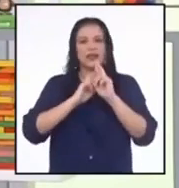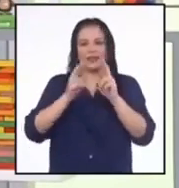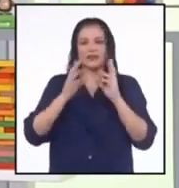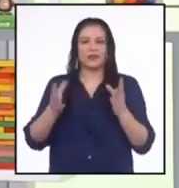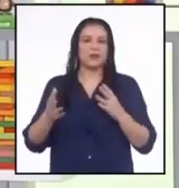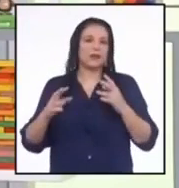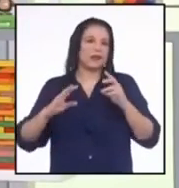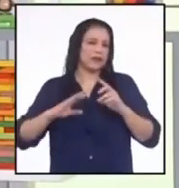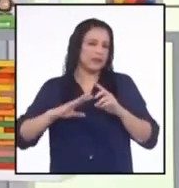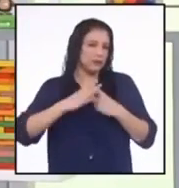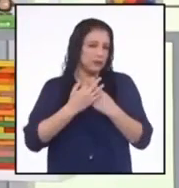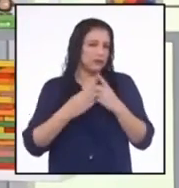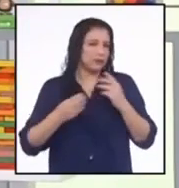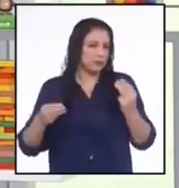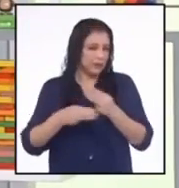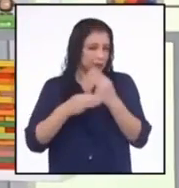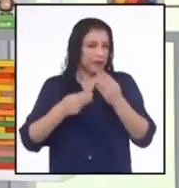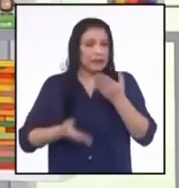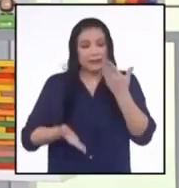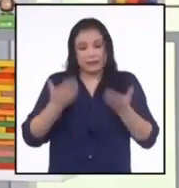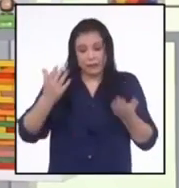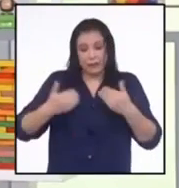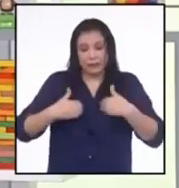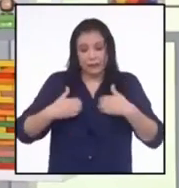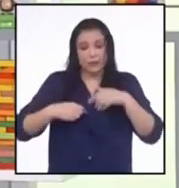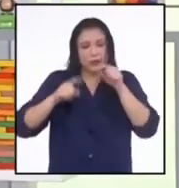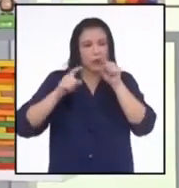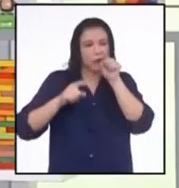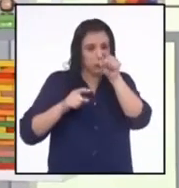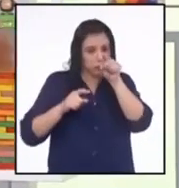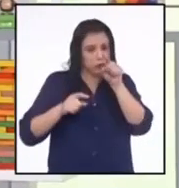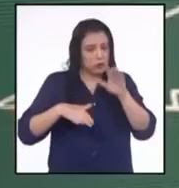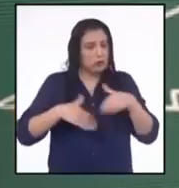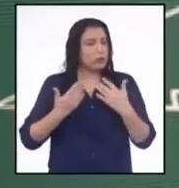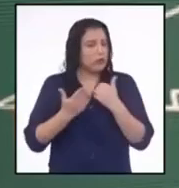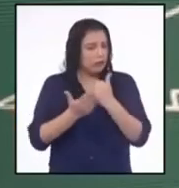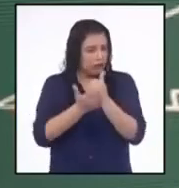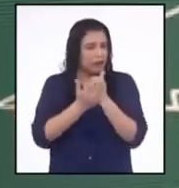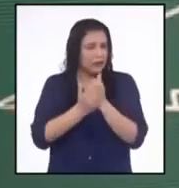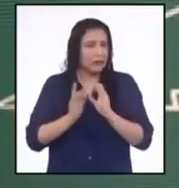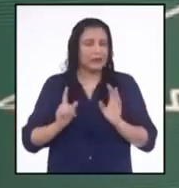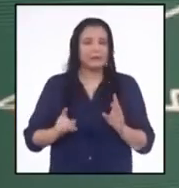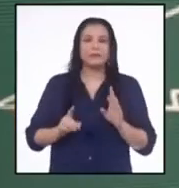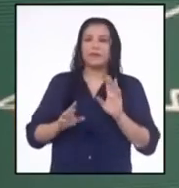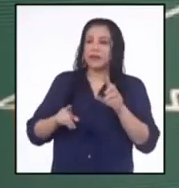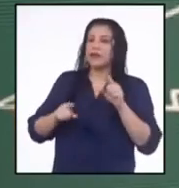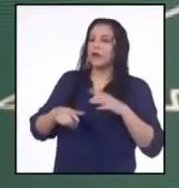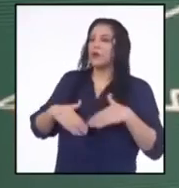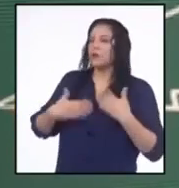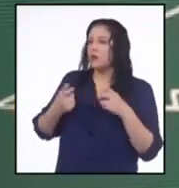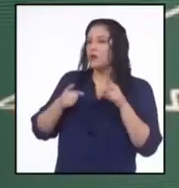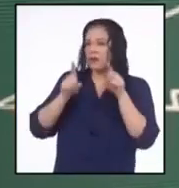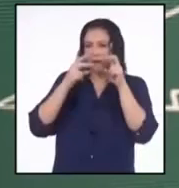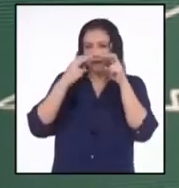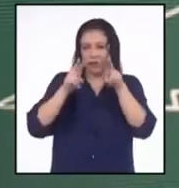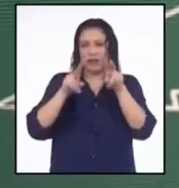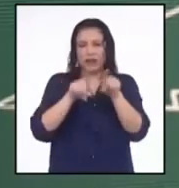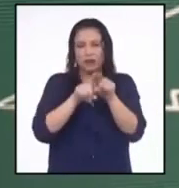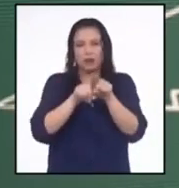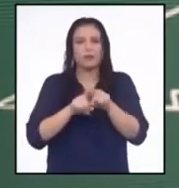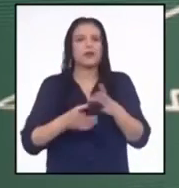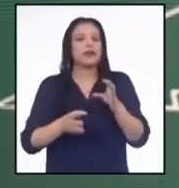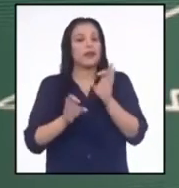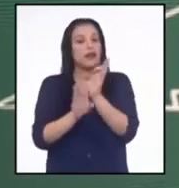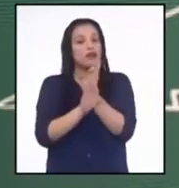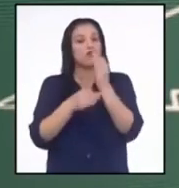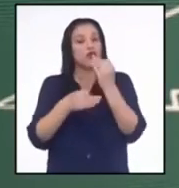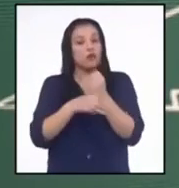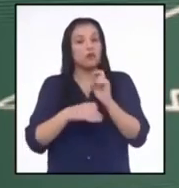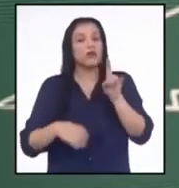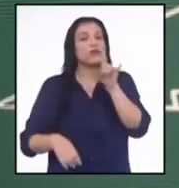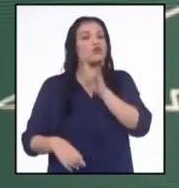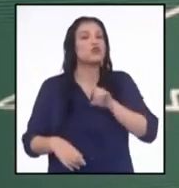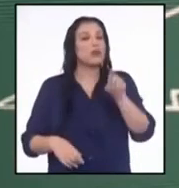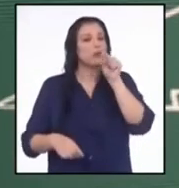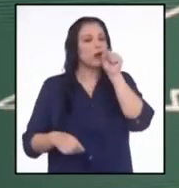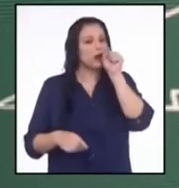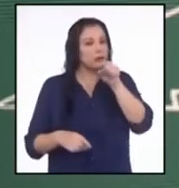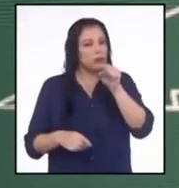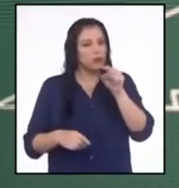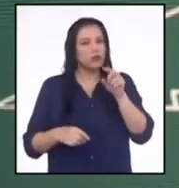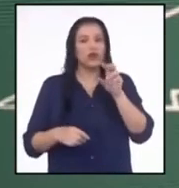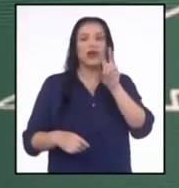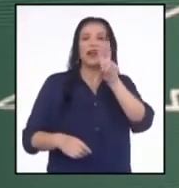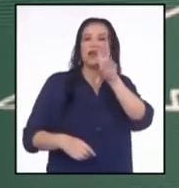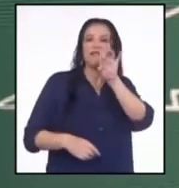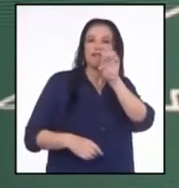si recibimos como dato algún punto, también nos podría ayudar mucho. Eso lo pude notar también, porque en las fórmulas se utiliza el punto,